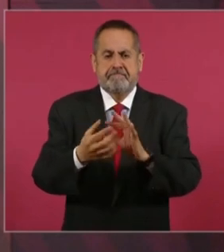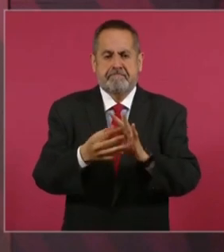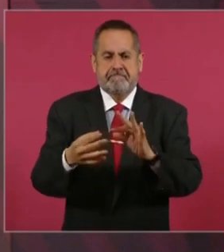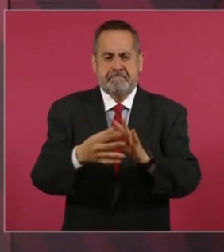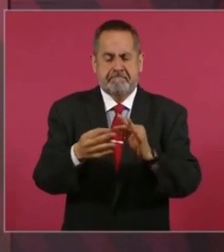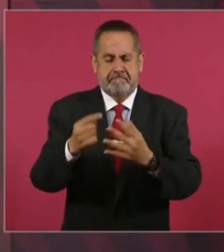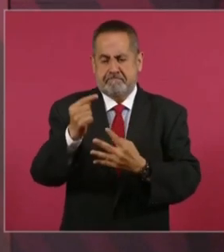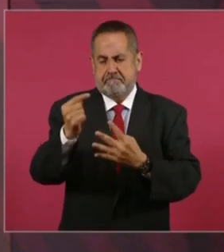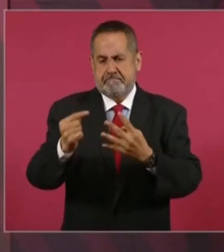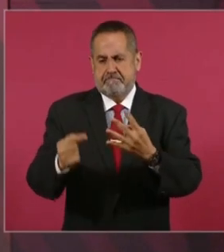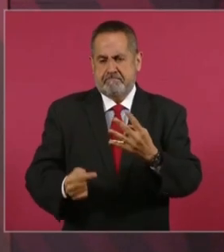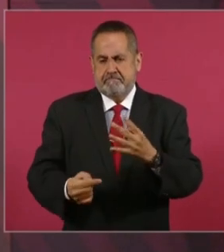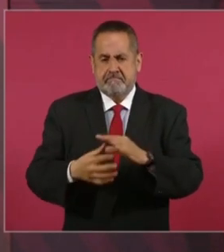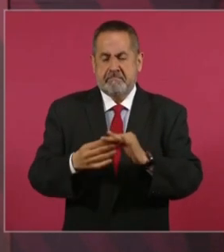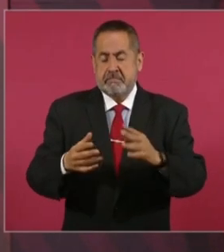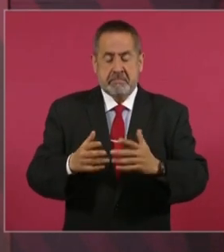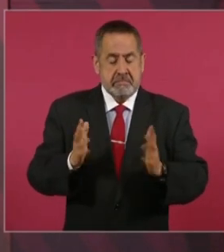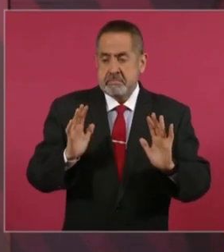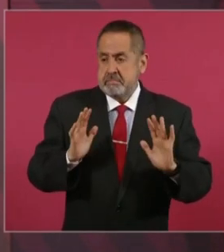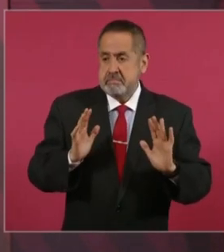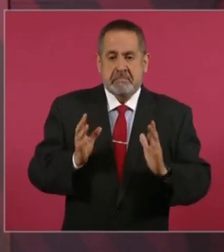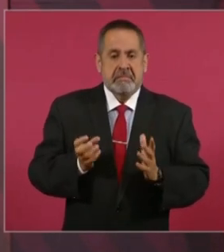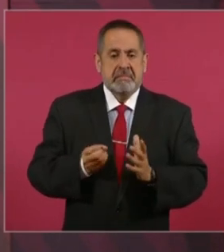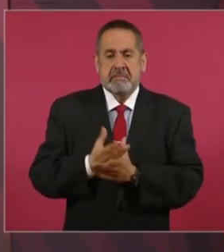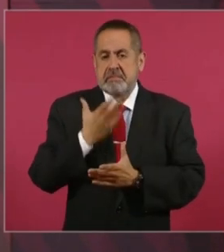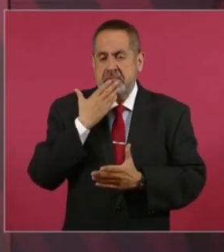y salí adelante,